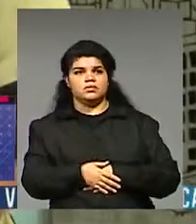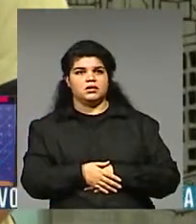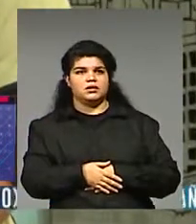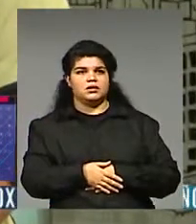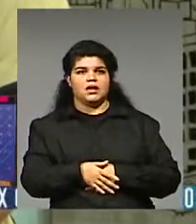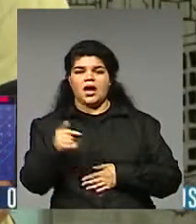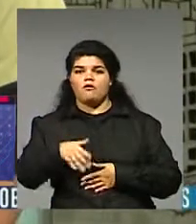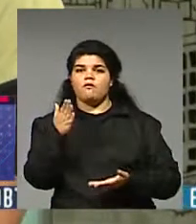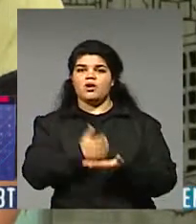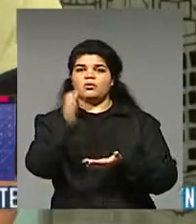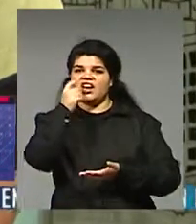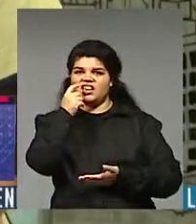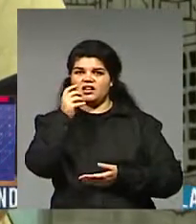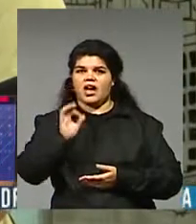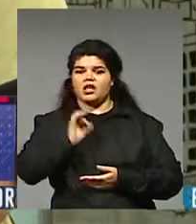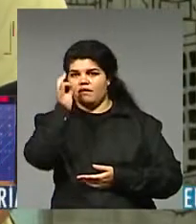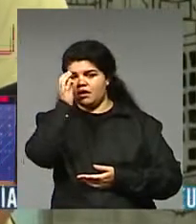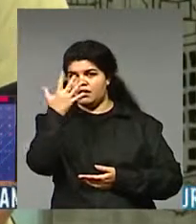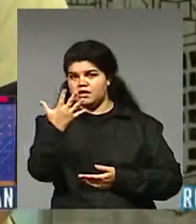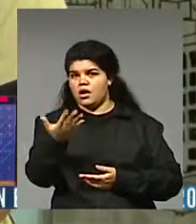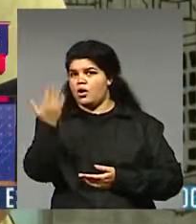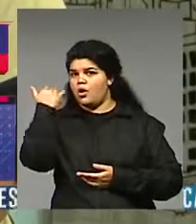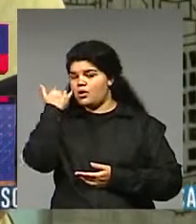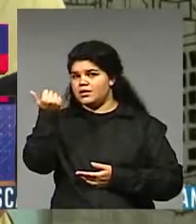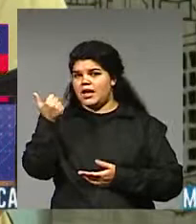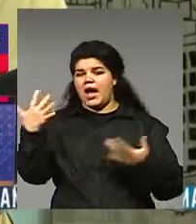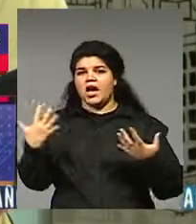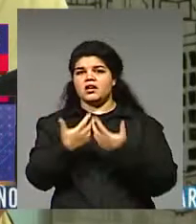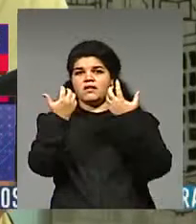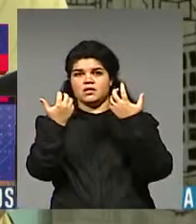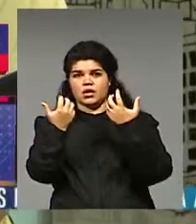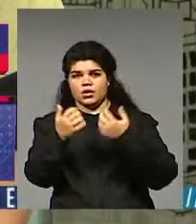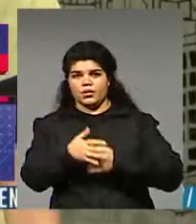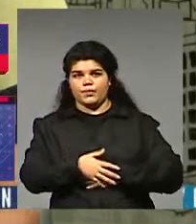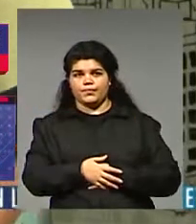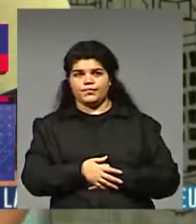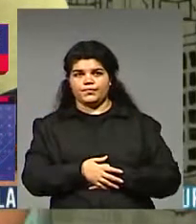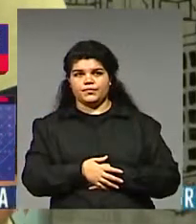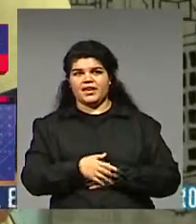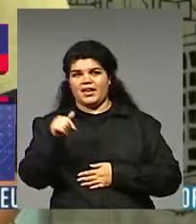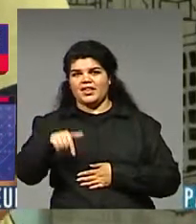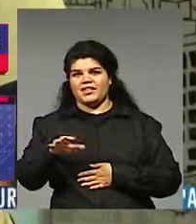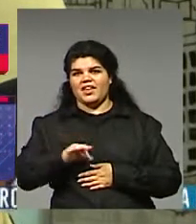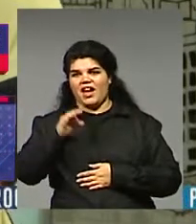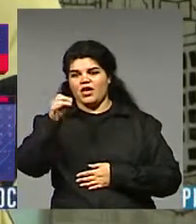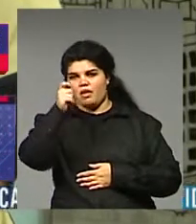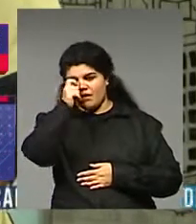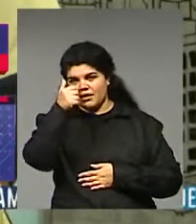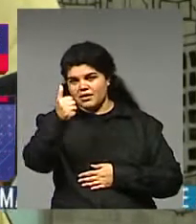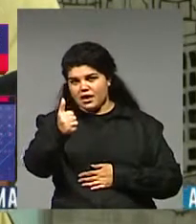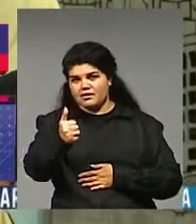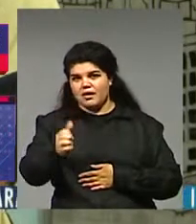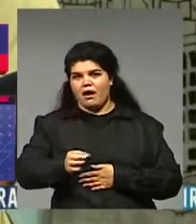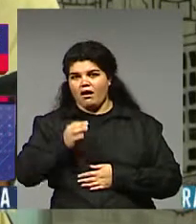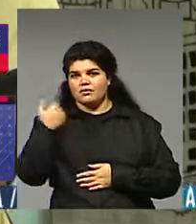hace 25 años, que el año pasado cumplió los 25 años de aniversario. Por ende, bueno, este año cumplí los 26 y